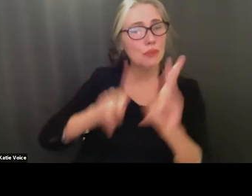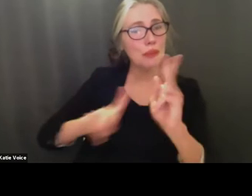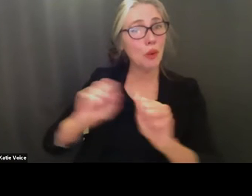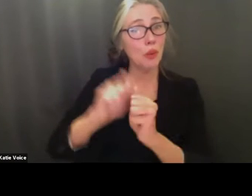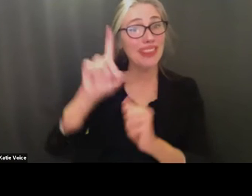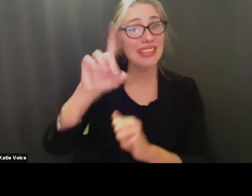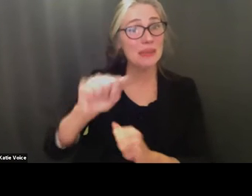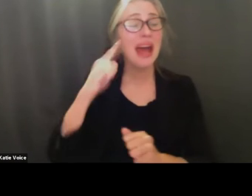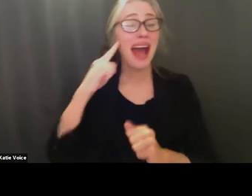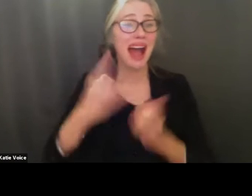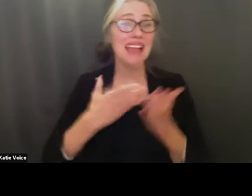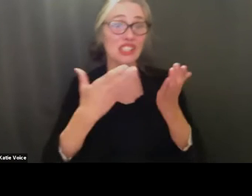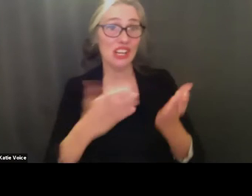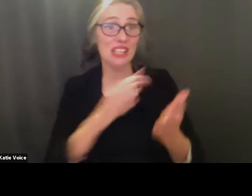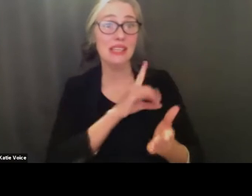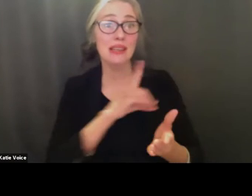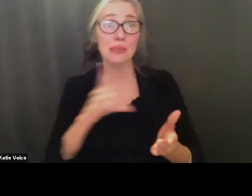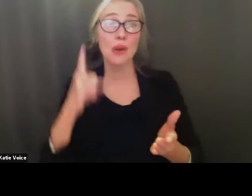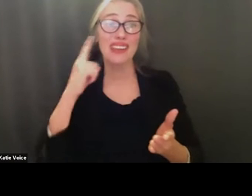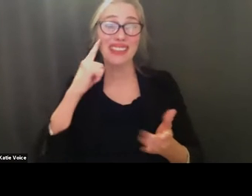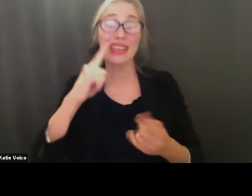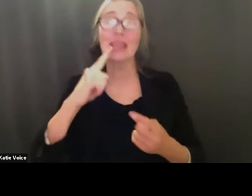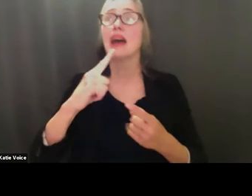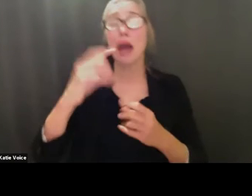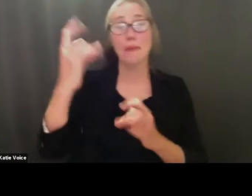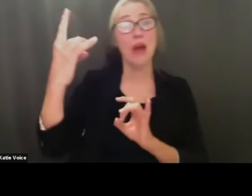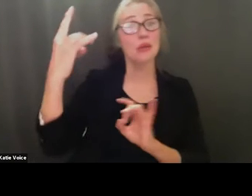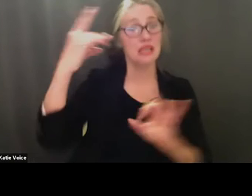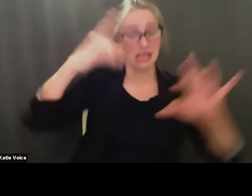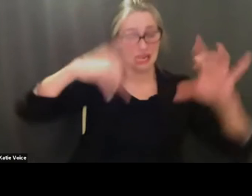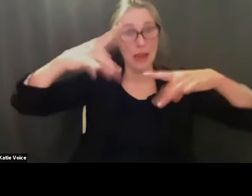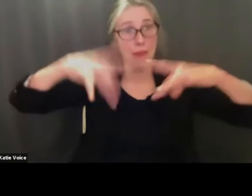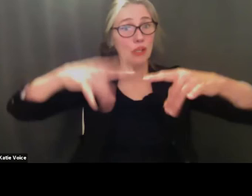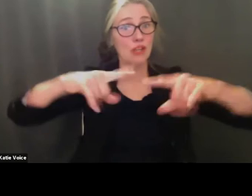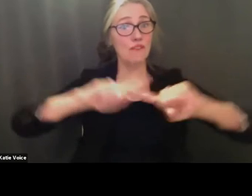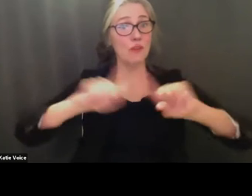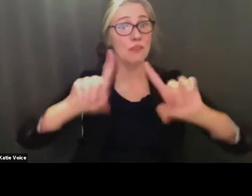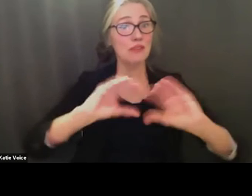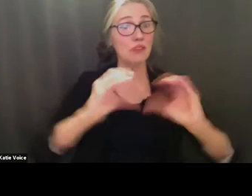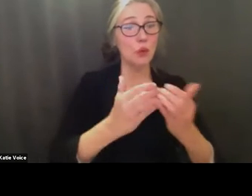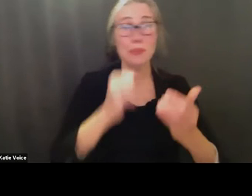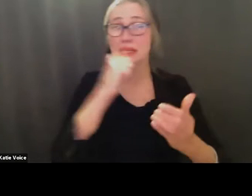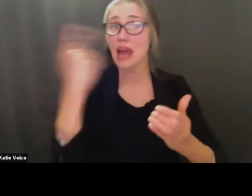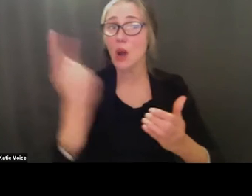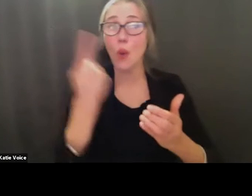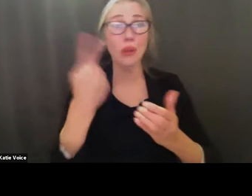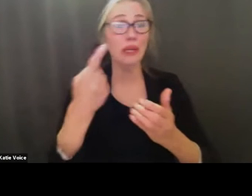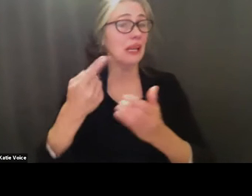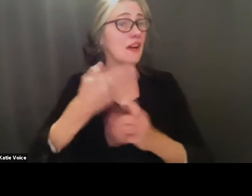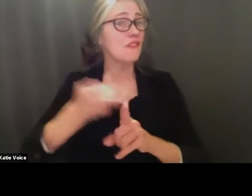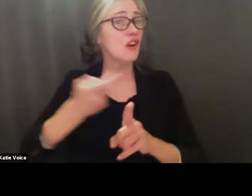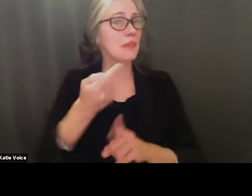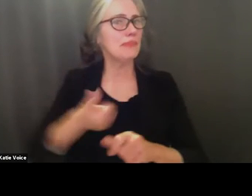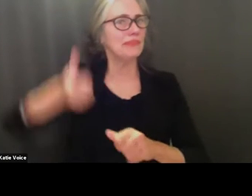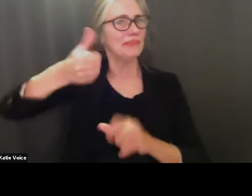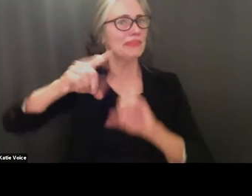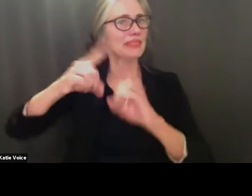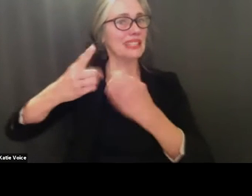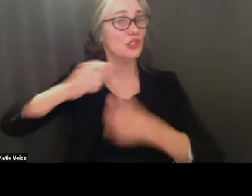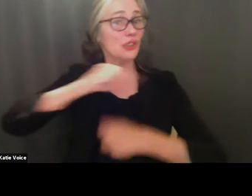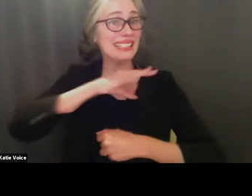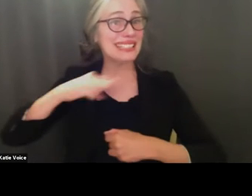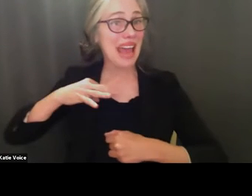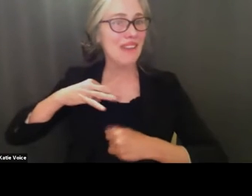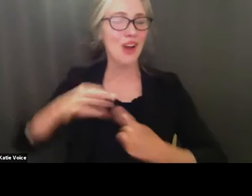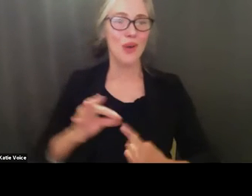los miembros del consejo consideren los comentarios de todas las partes interesadas, no solamente de esos grupos que son